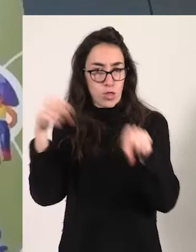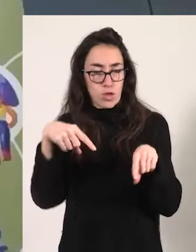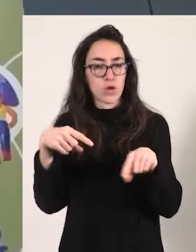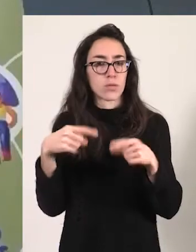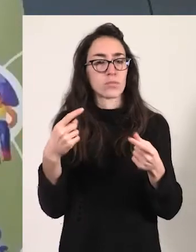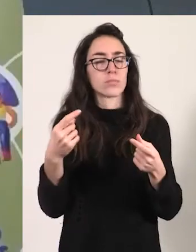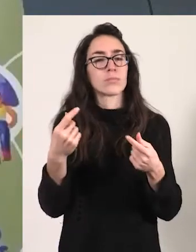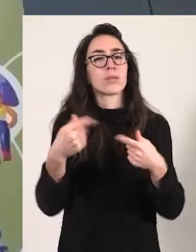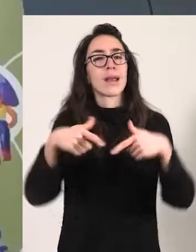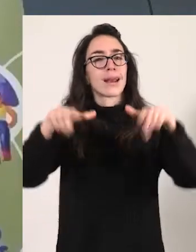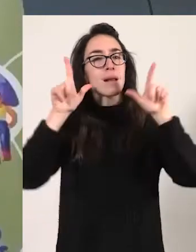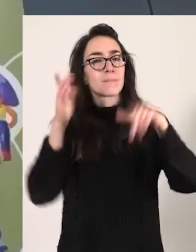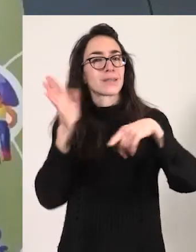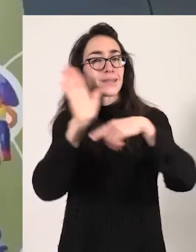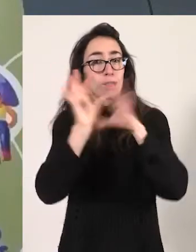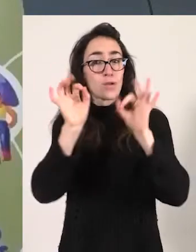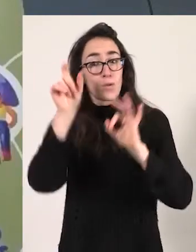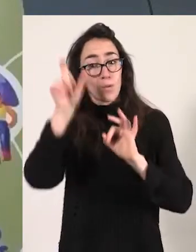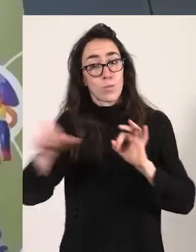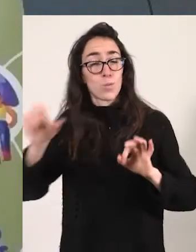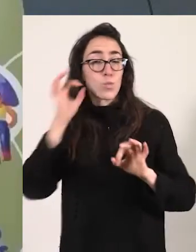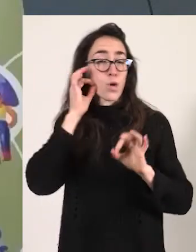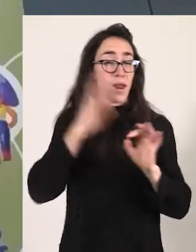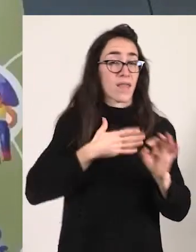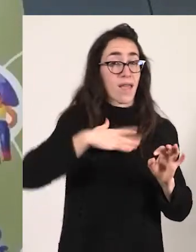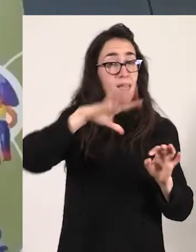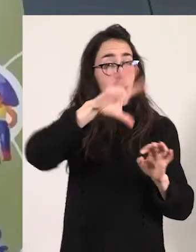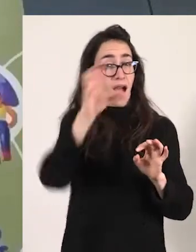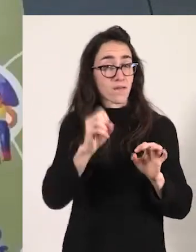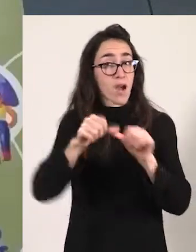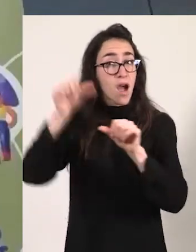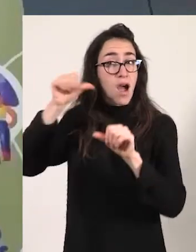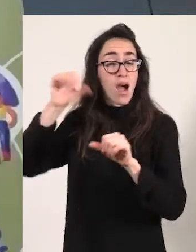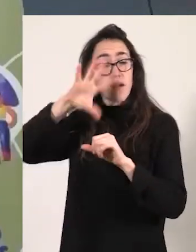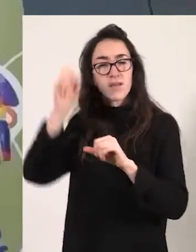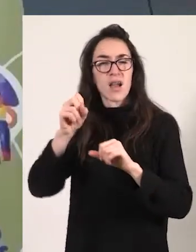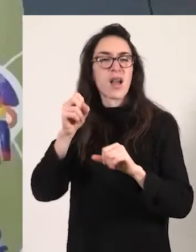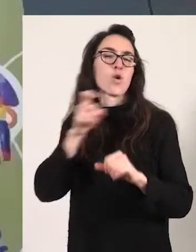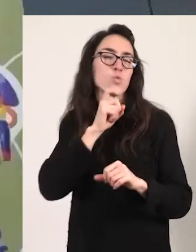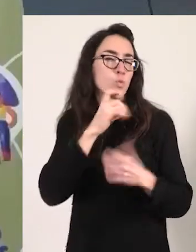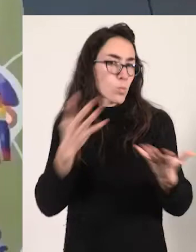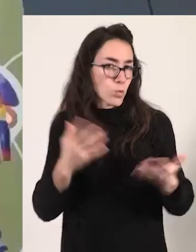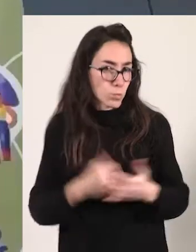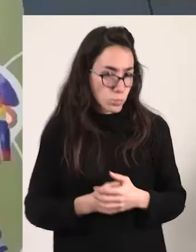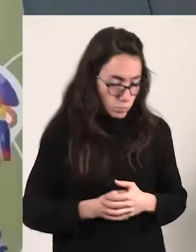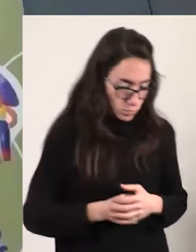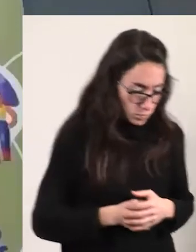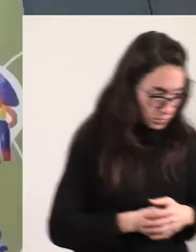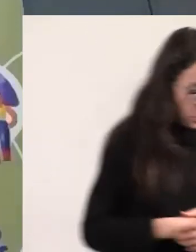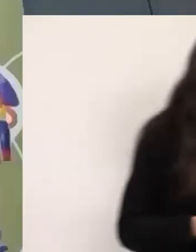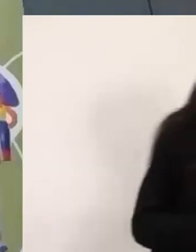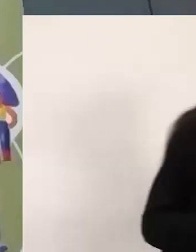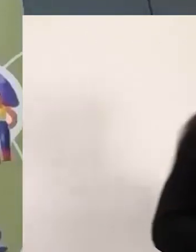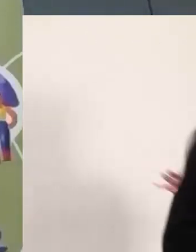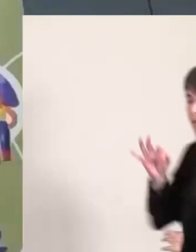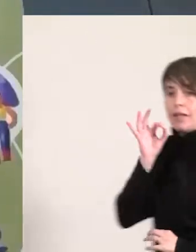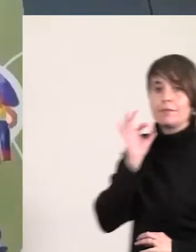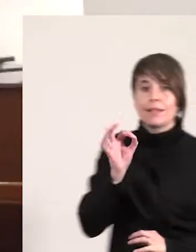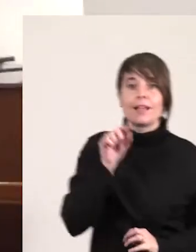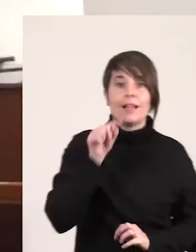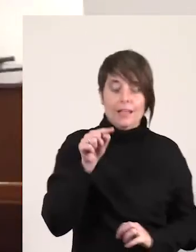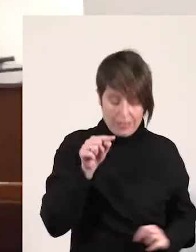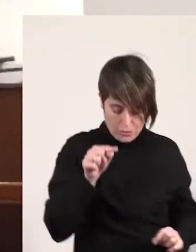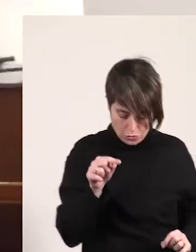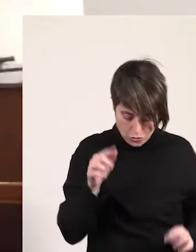migración. ¿Cuál es la representación que de manera habitual se hace de las mujeres de población africana o afrodescendiente en los medios.